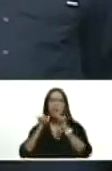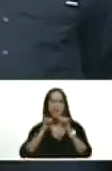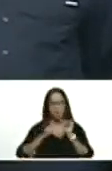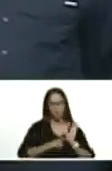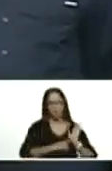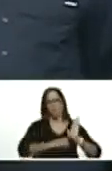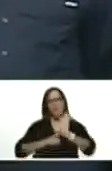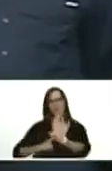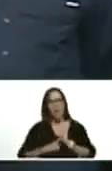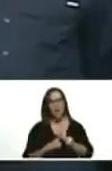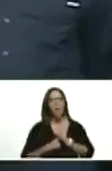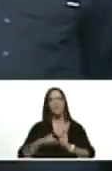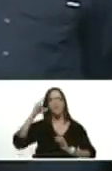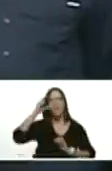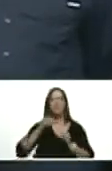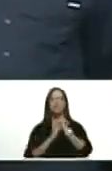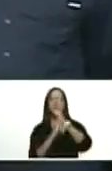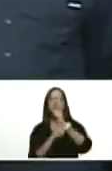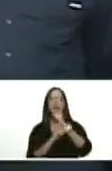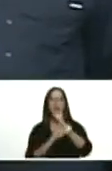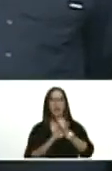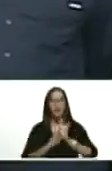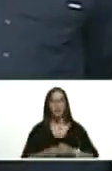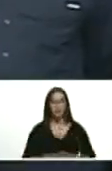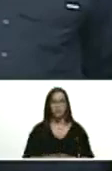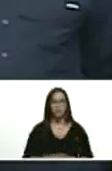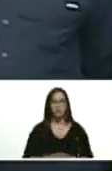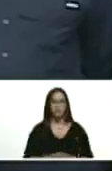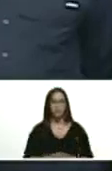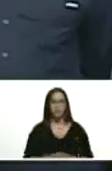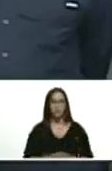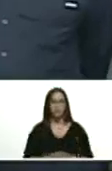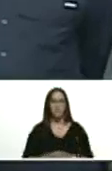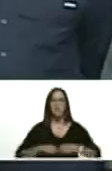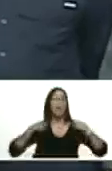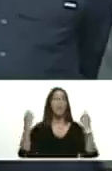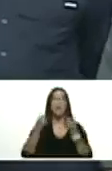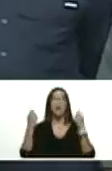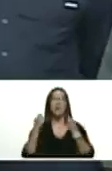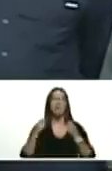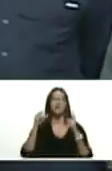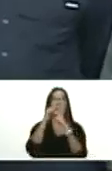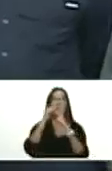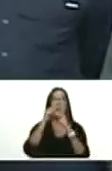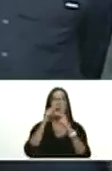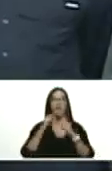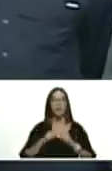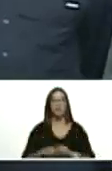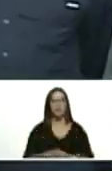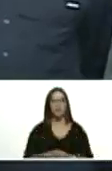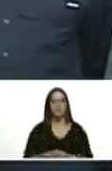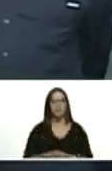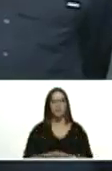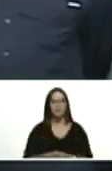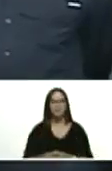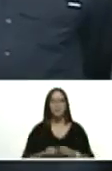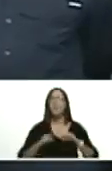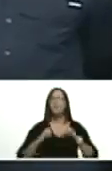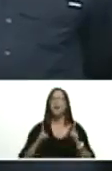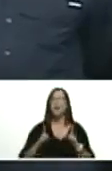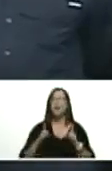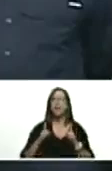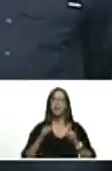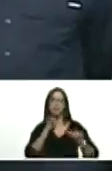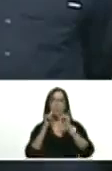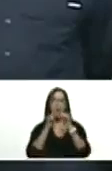ejemplo diario de su liderazgo, que pregonaba con su palabra, pero pregonaba